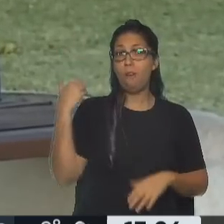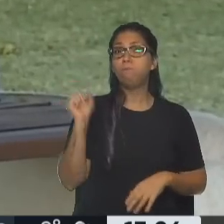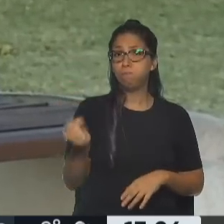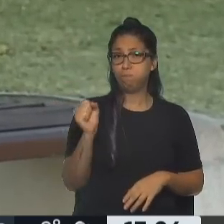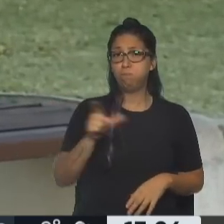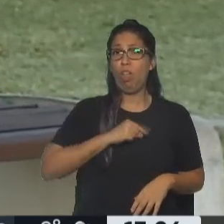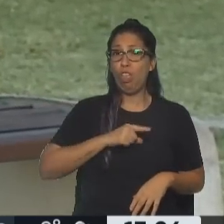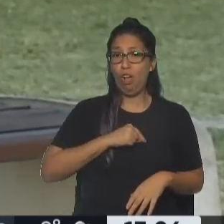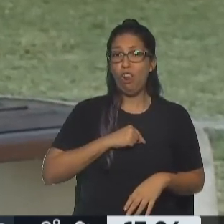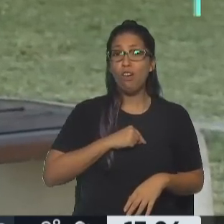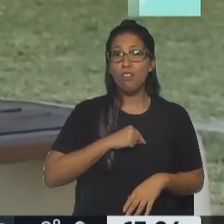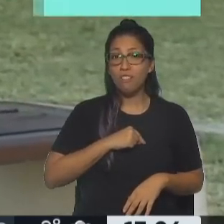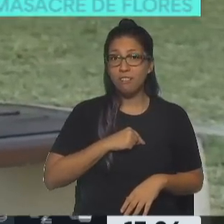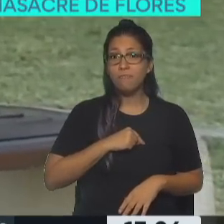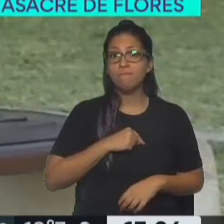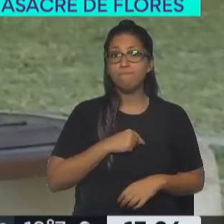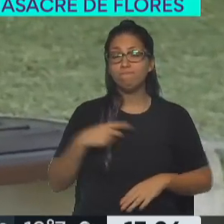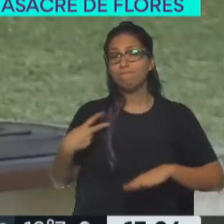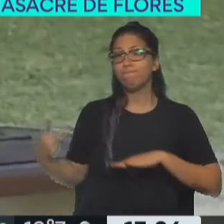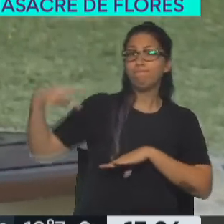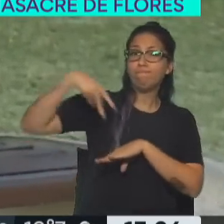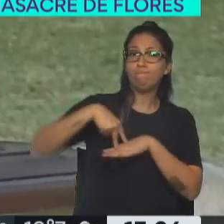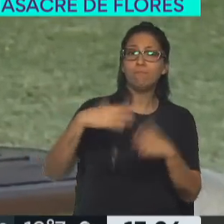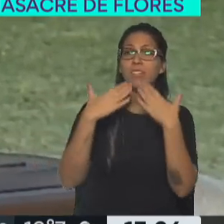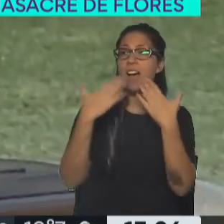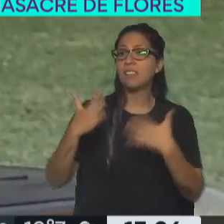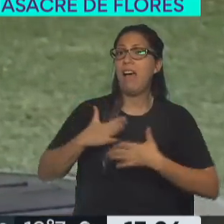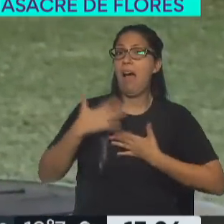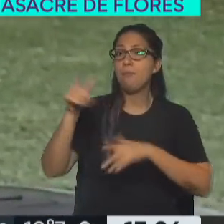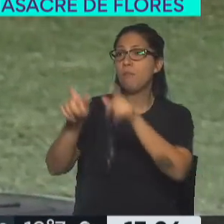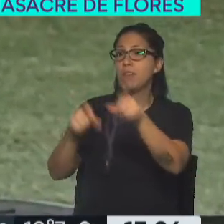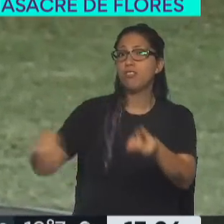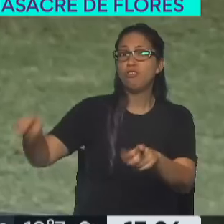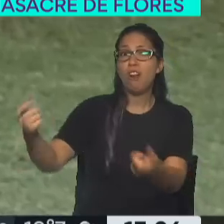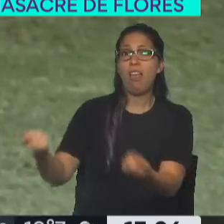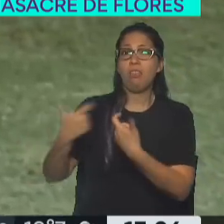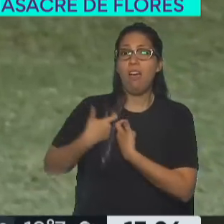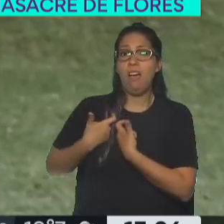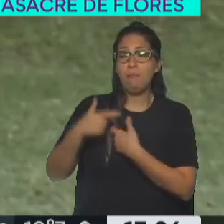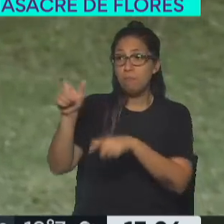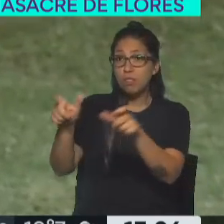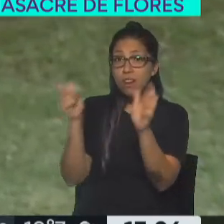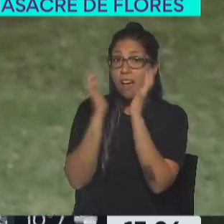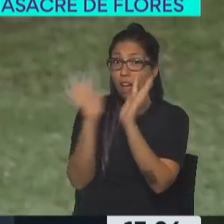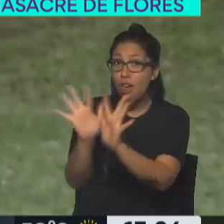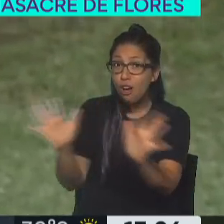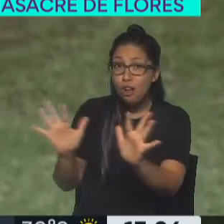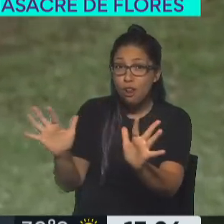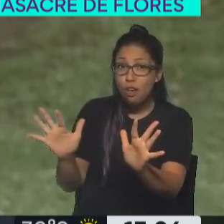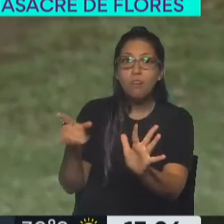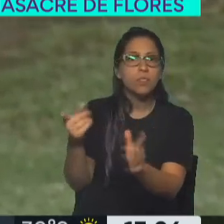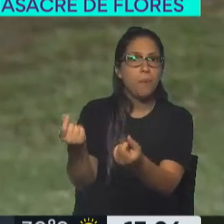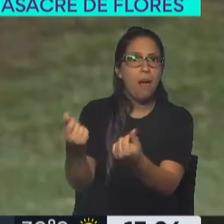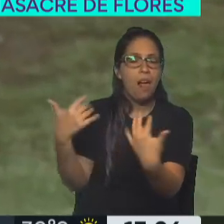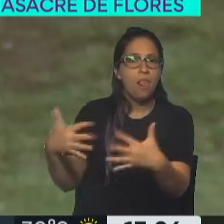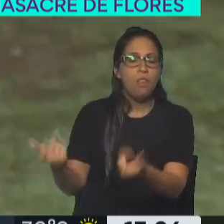dolor, me puse de pie gracias al amor de tantas personas y sobre todo de personas desconocidas, que es lo más